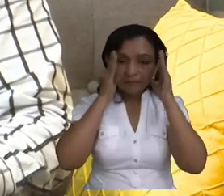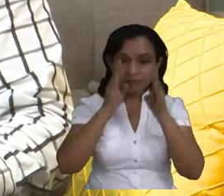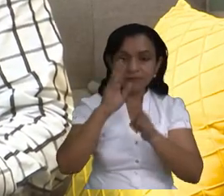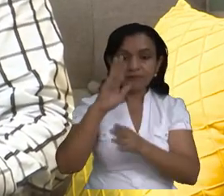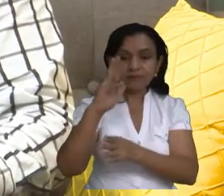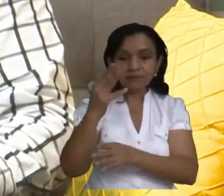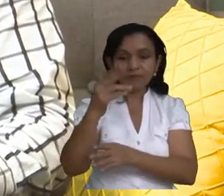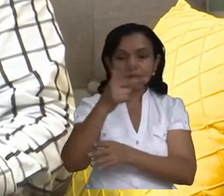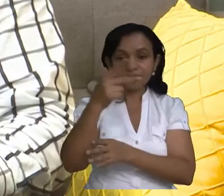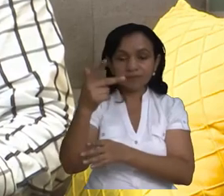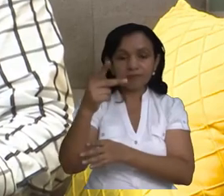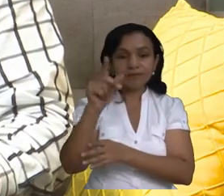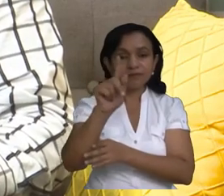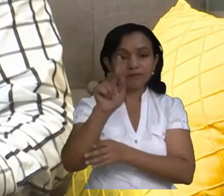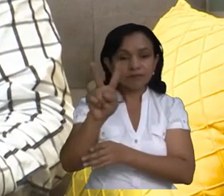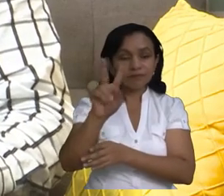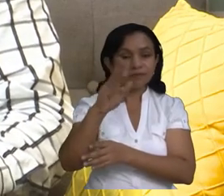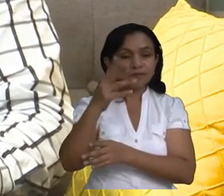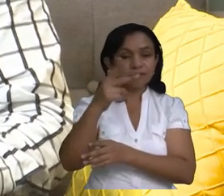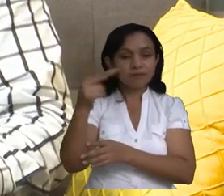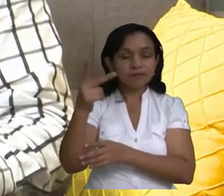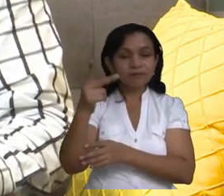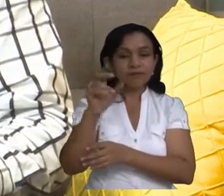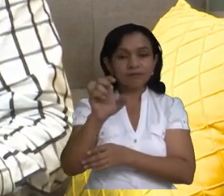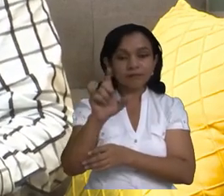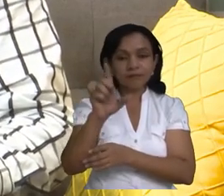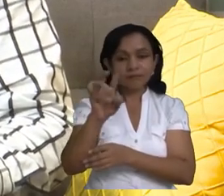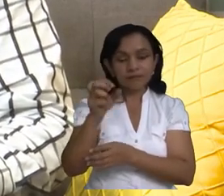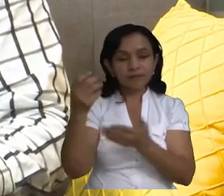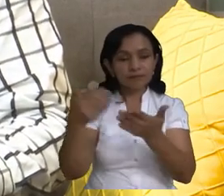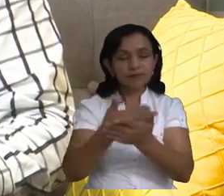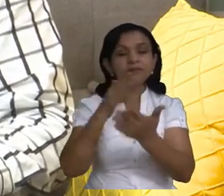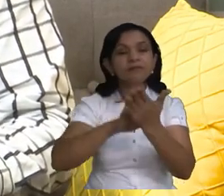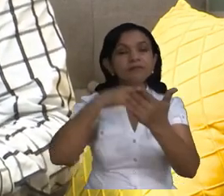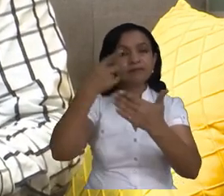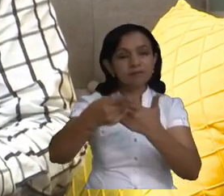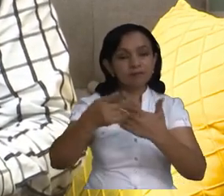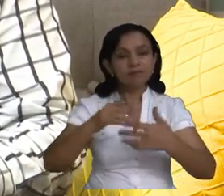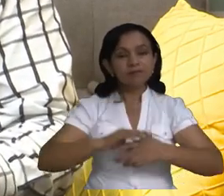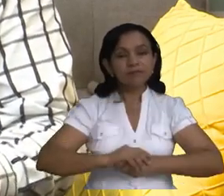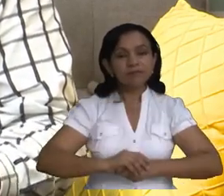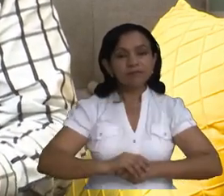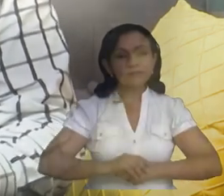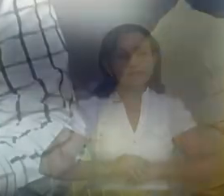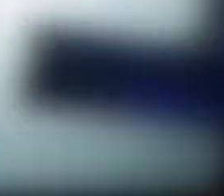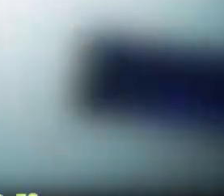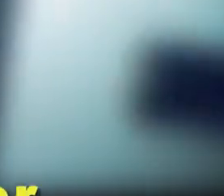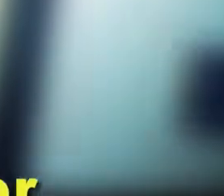parlamentario, el canal de la Asamblea Nacional. Estuvo con ustedes Elmer Marz y les esperamos en una nueva edición.